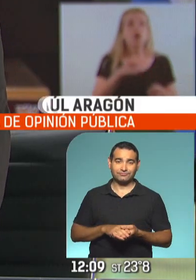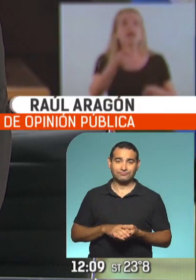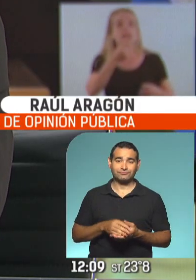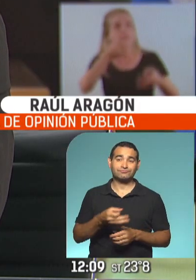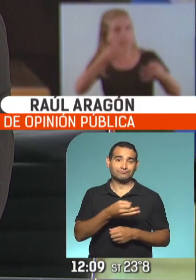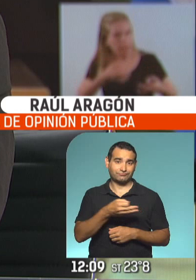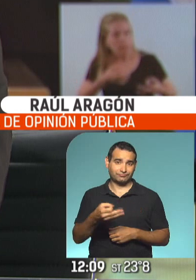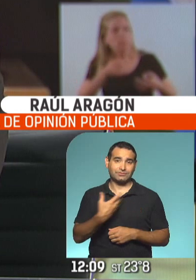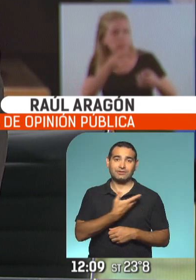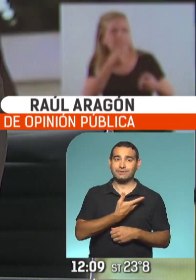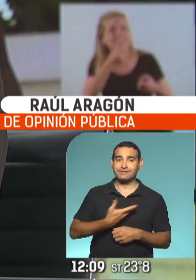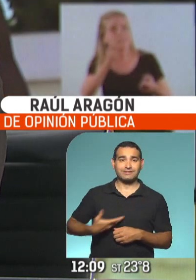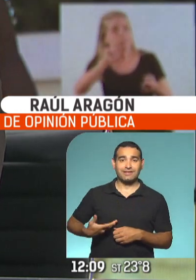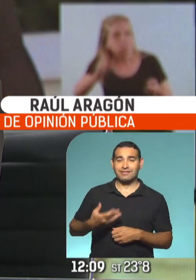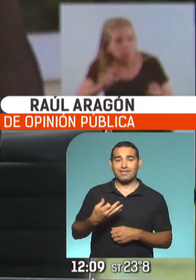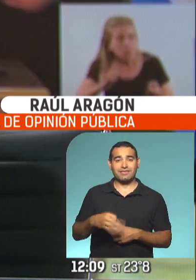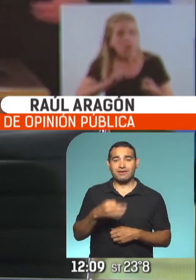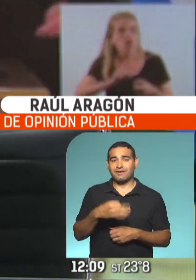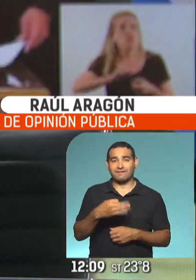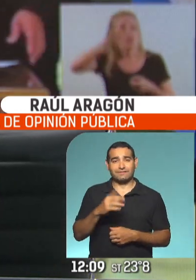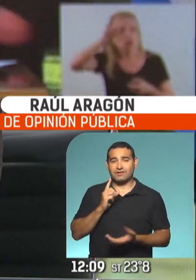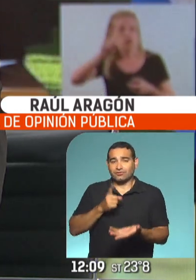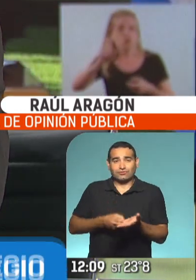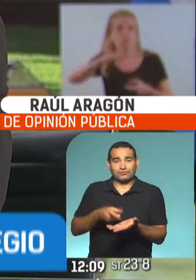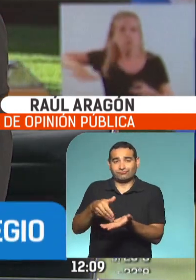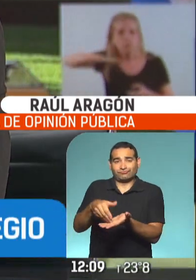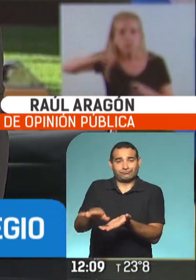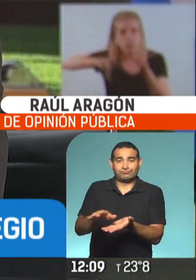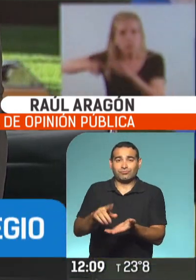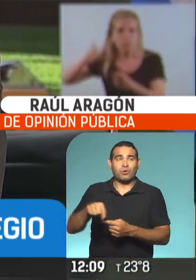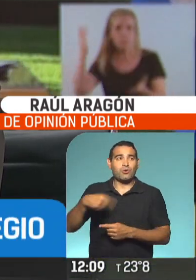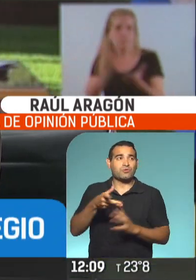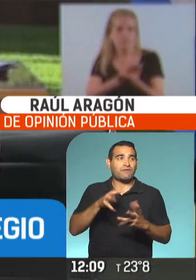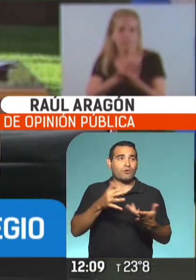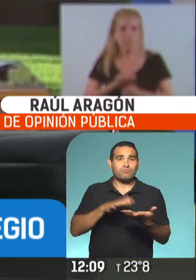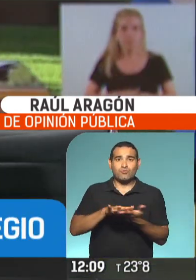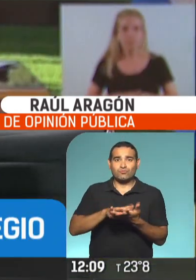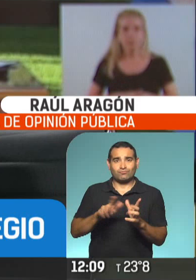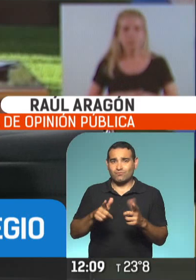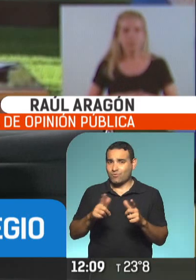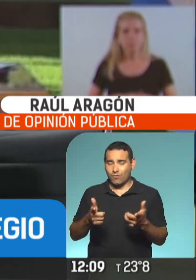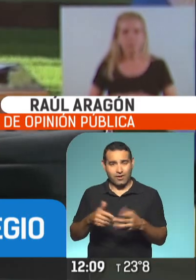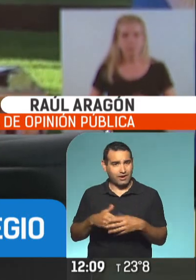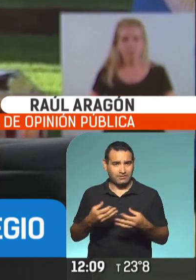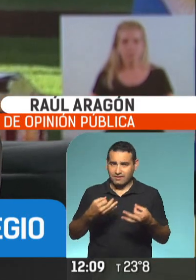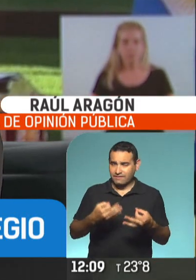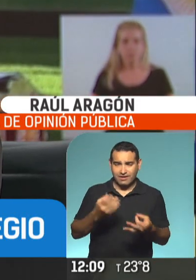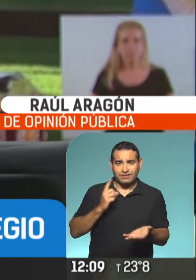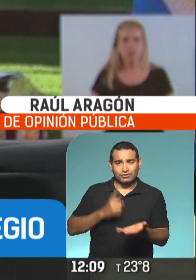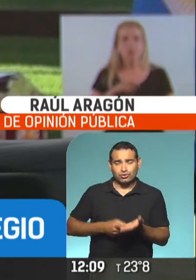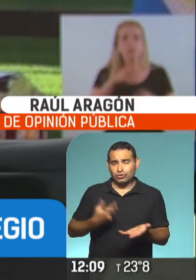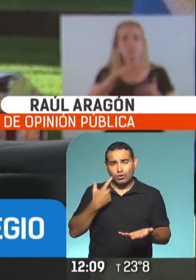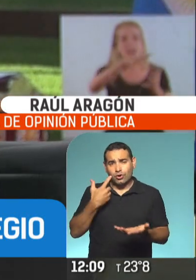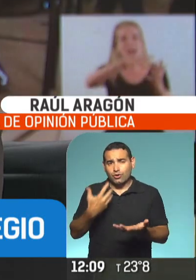oportuna y absolutamente inevitable, digamos. Yo creo que no tenía ninguna otra opción más que hacer lo que hizo, con lo cual casi que no es una decisión, digamos, es